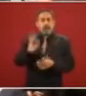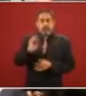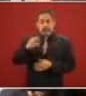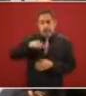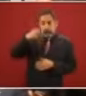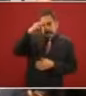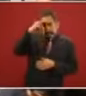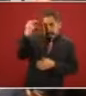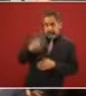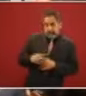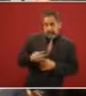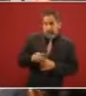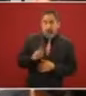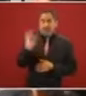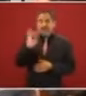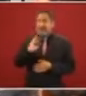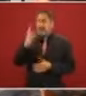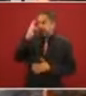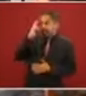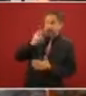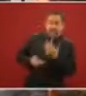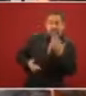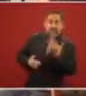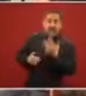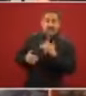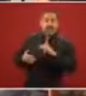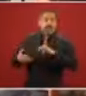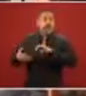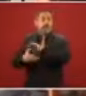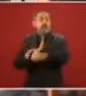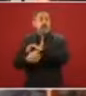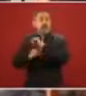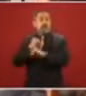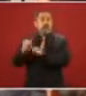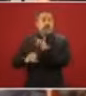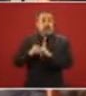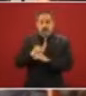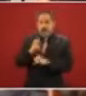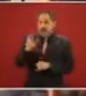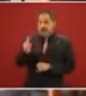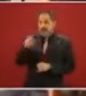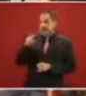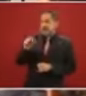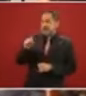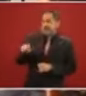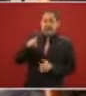México viole un tratado internacional, el convenio de Ramsar, que protege los humedales